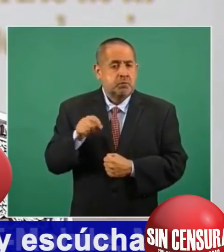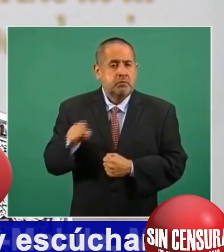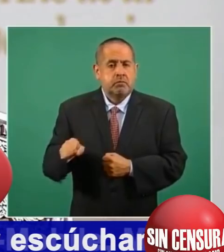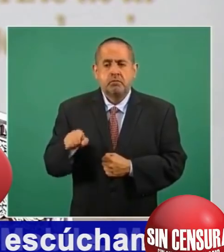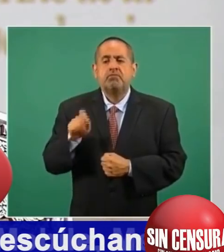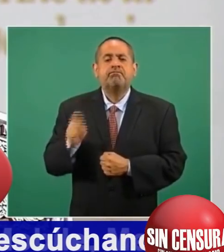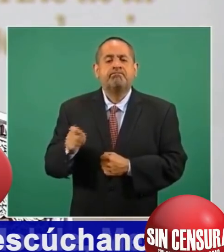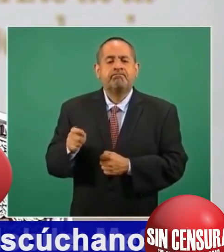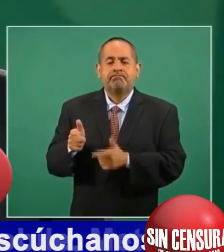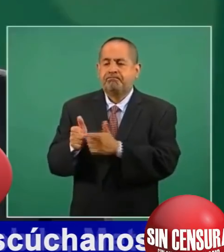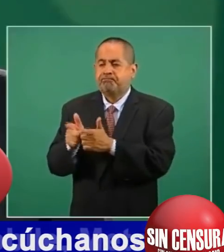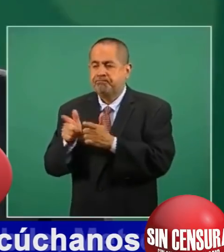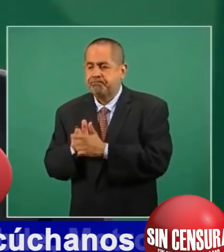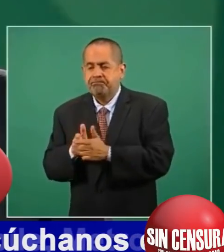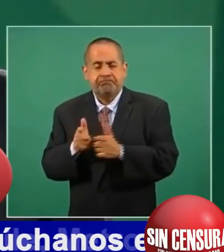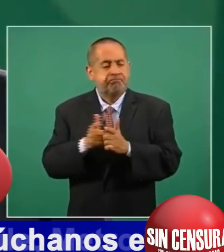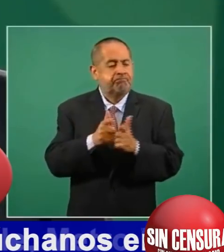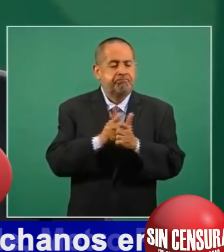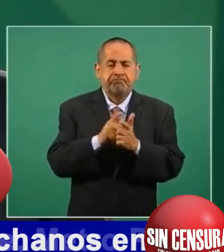bandas